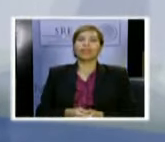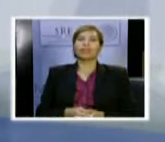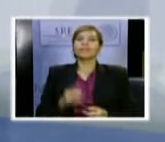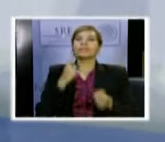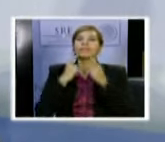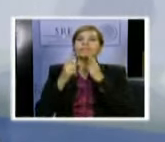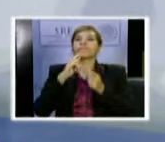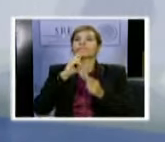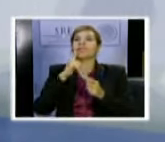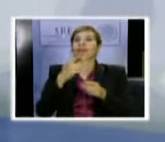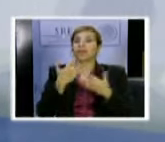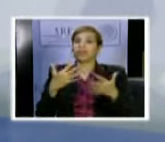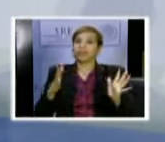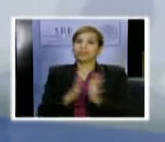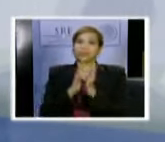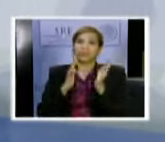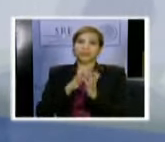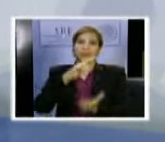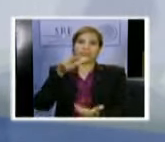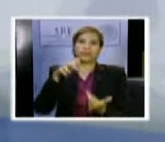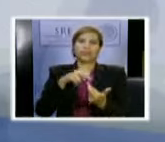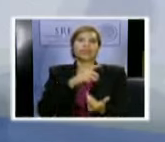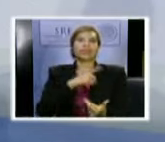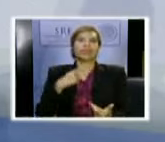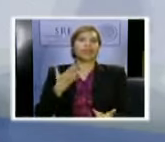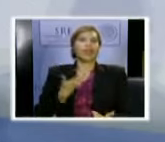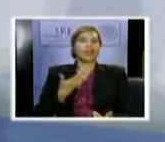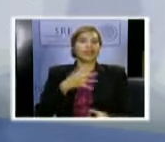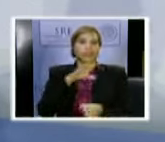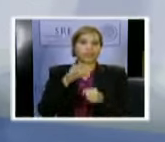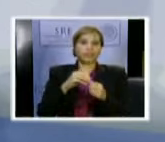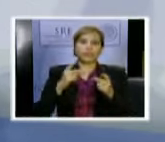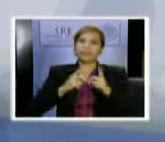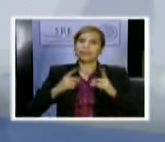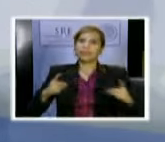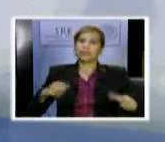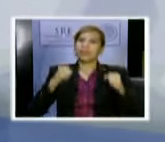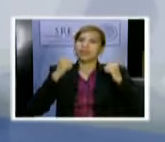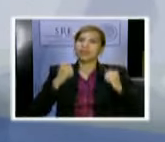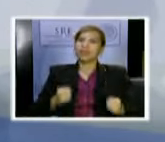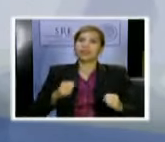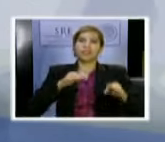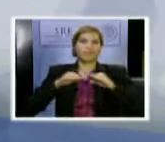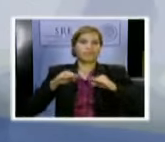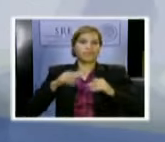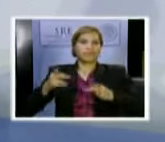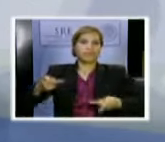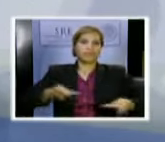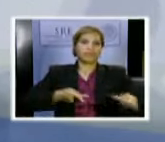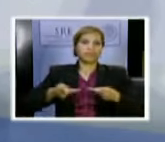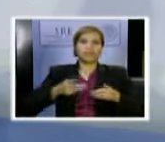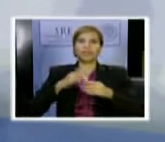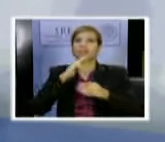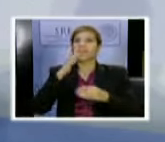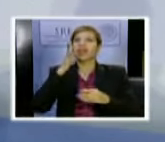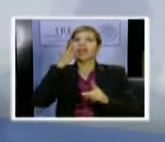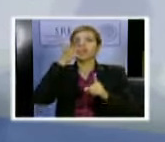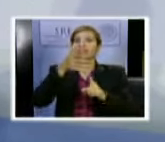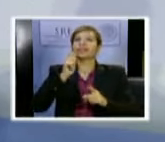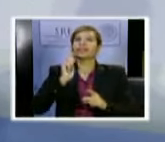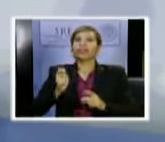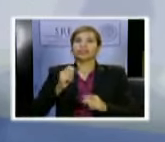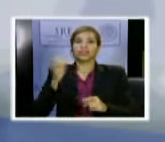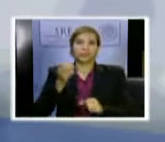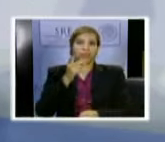estrategia para mejorar la competitividad regional debe contemplar también el desarrollo de una fuerza laboral preparada para enfrentar los retos y oportunidades